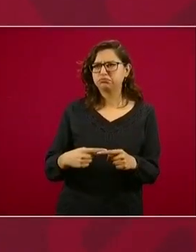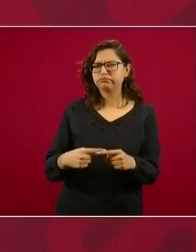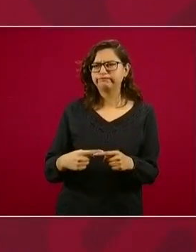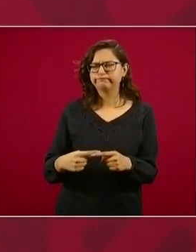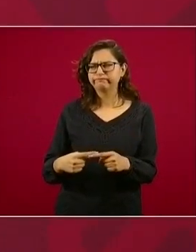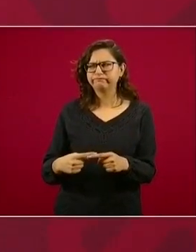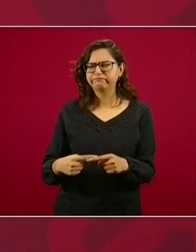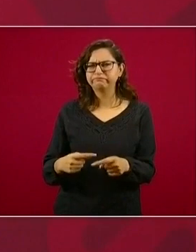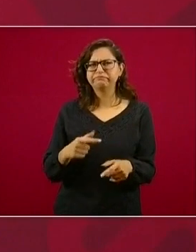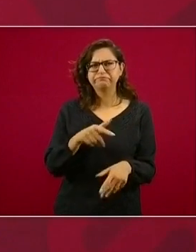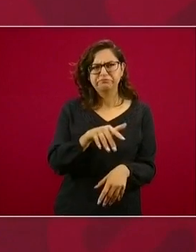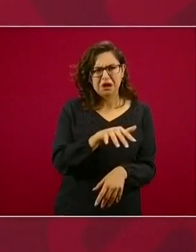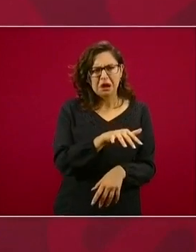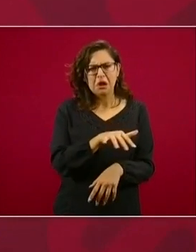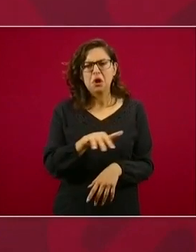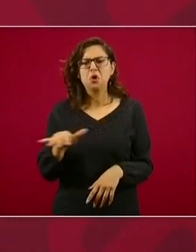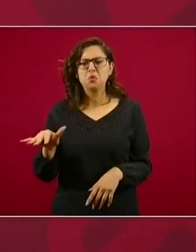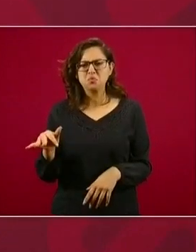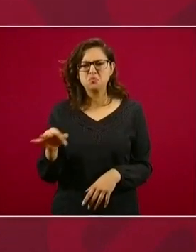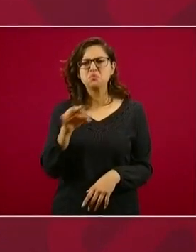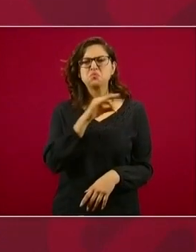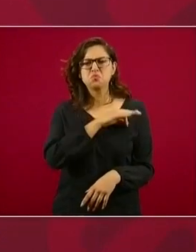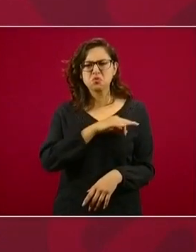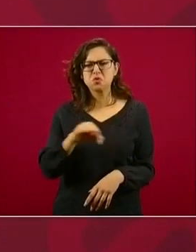Afortunadamente ha ido